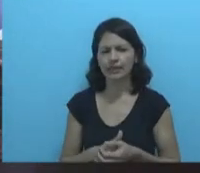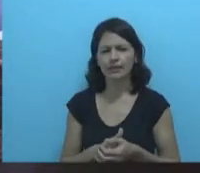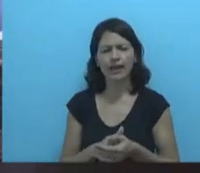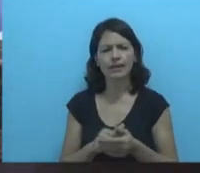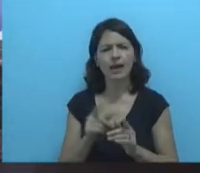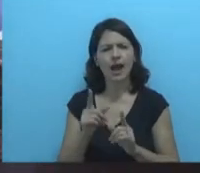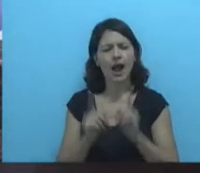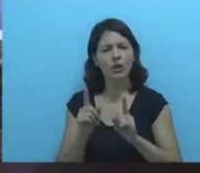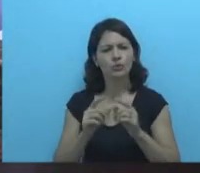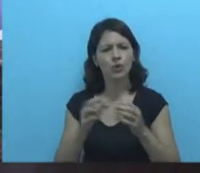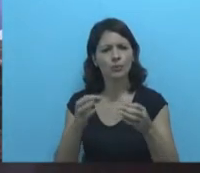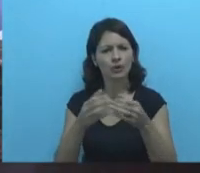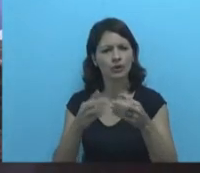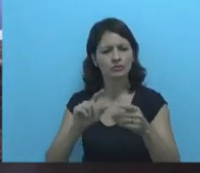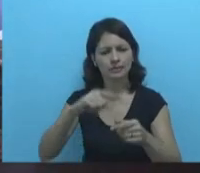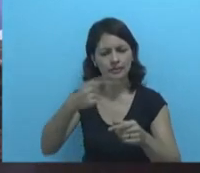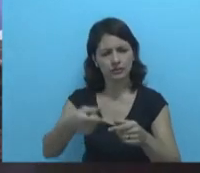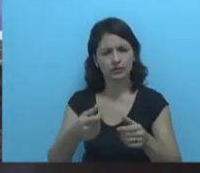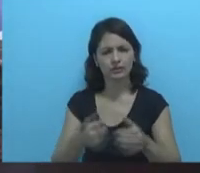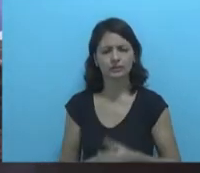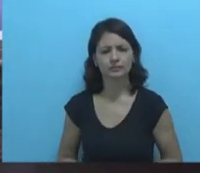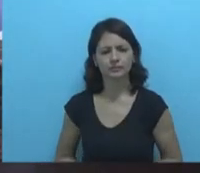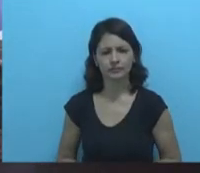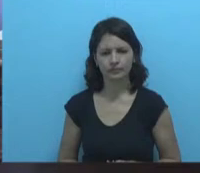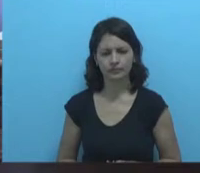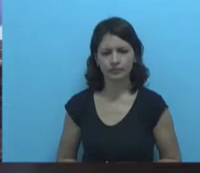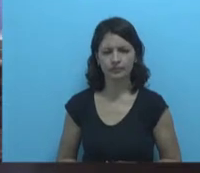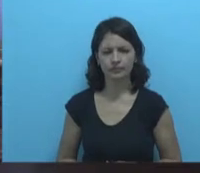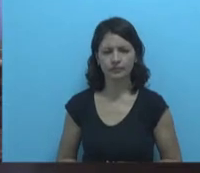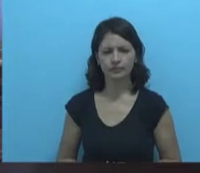Por secretaría se dará lectura a los mismos.